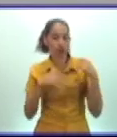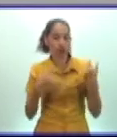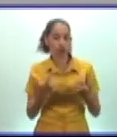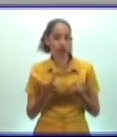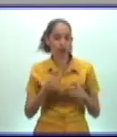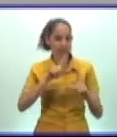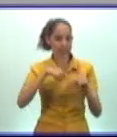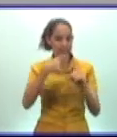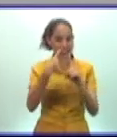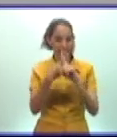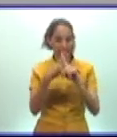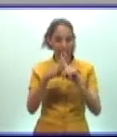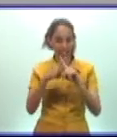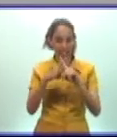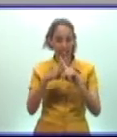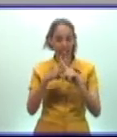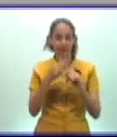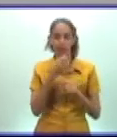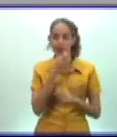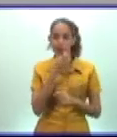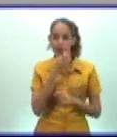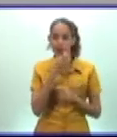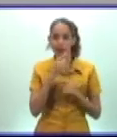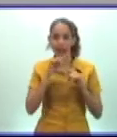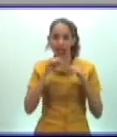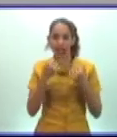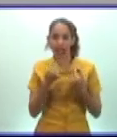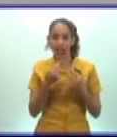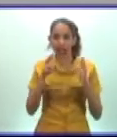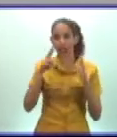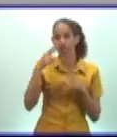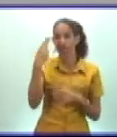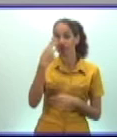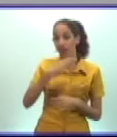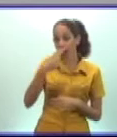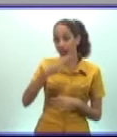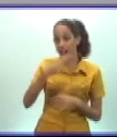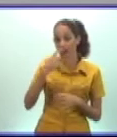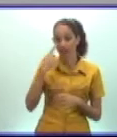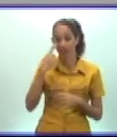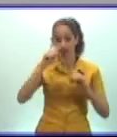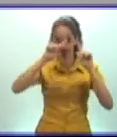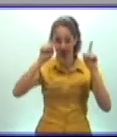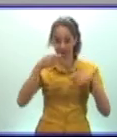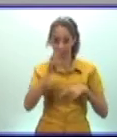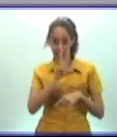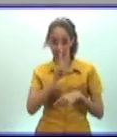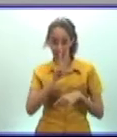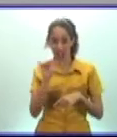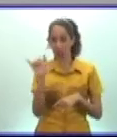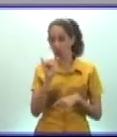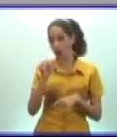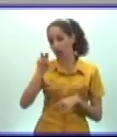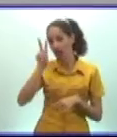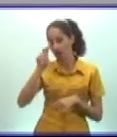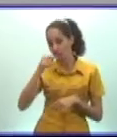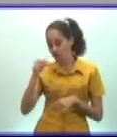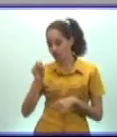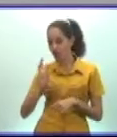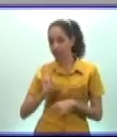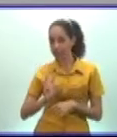de x. Ejemplo, h en 3 es igual a 2/3.